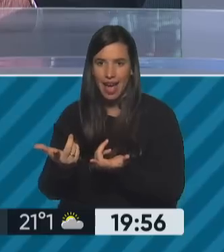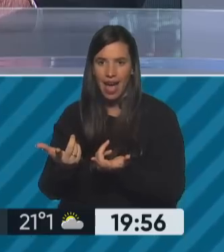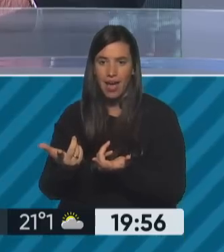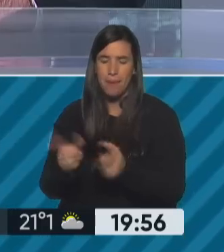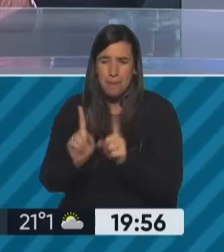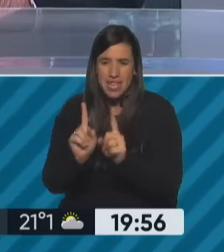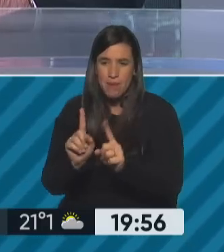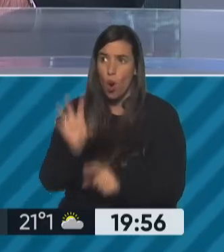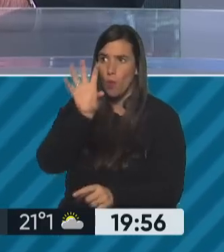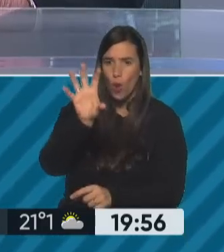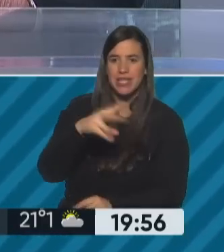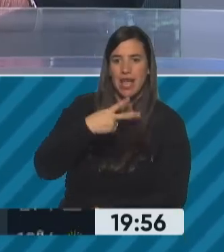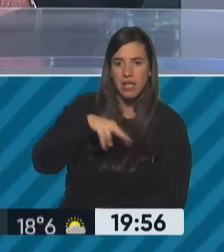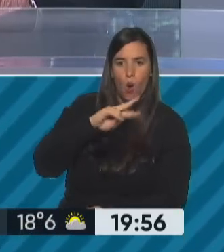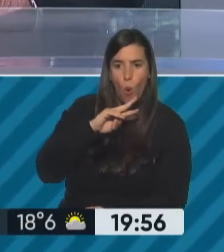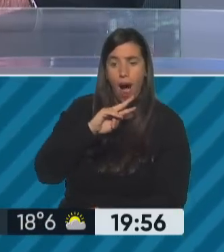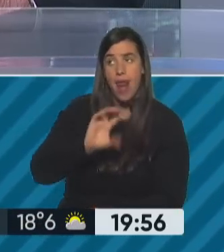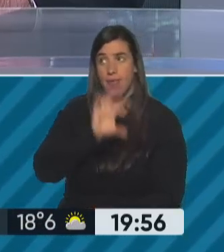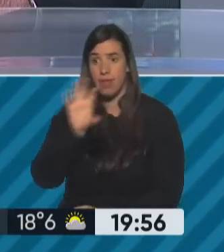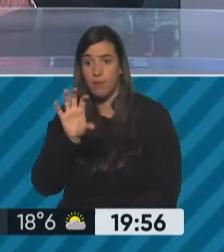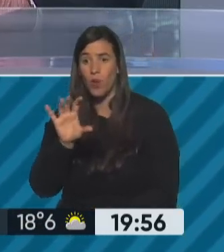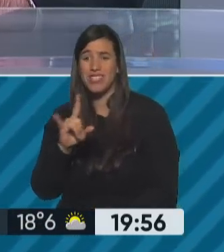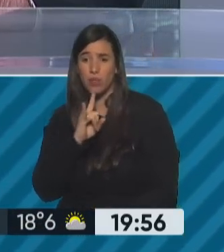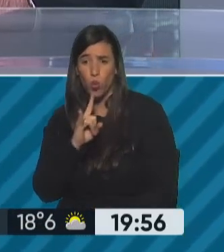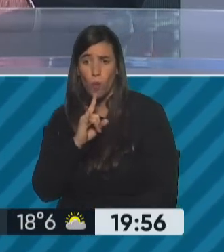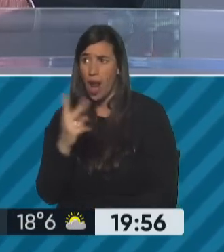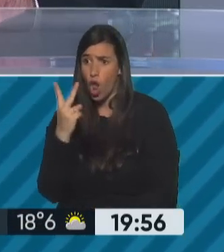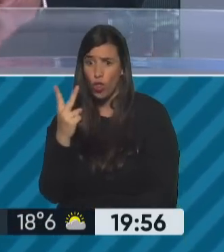de la provincia de San Juan y de Tucumán,